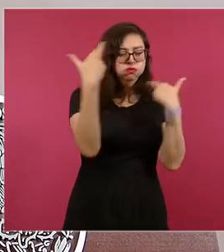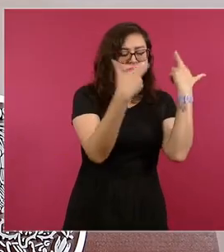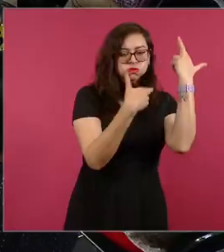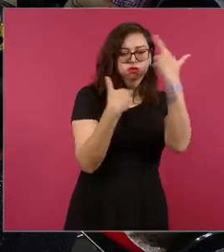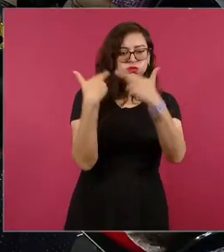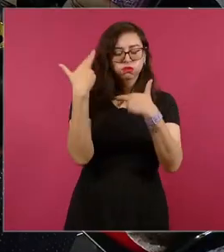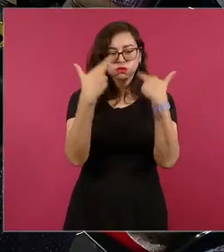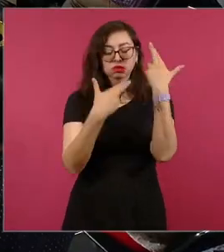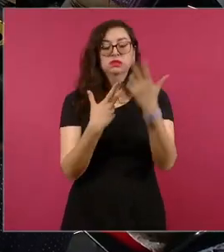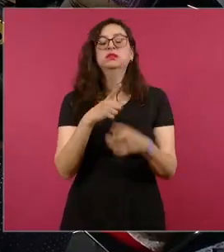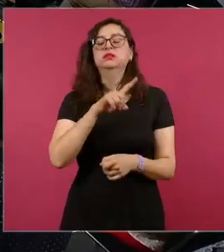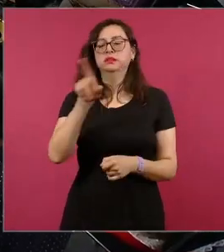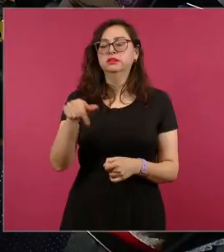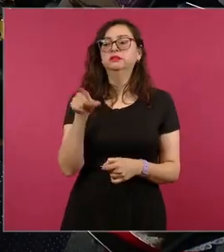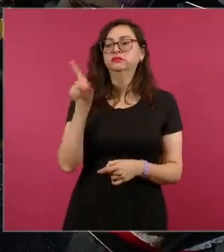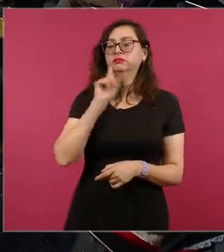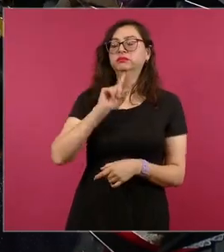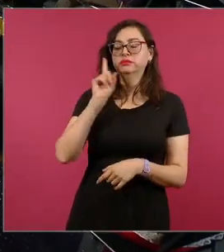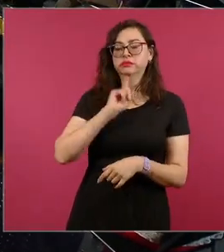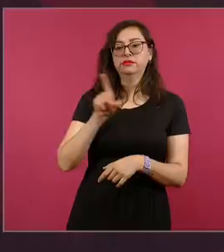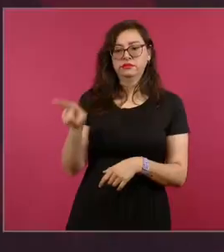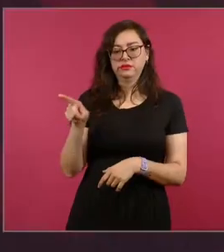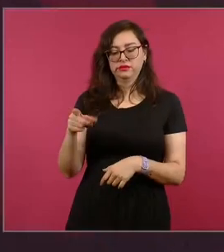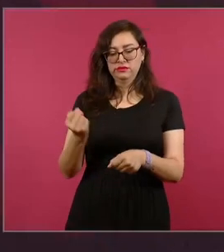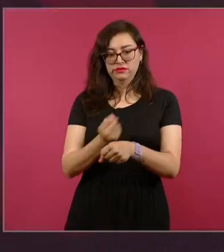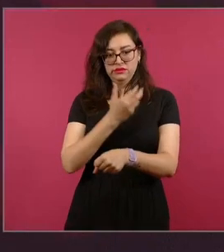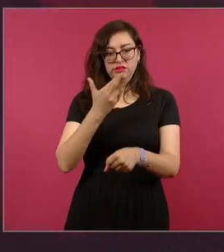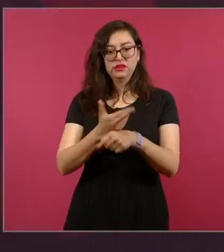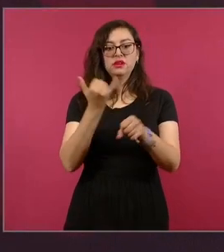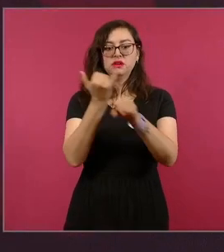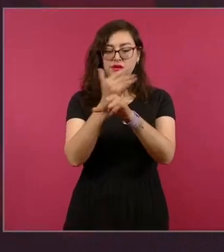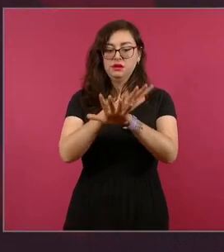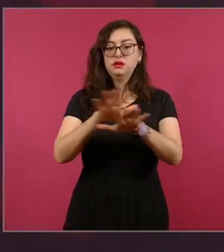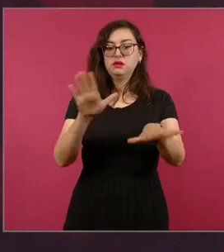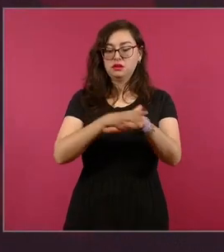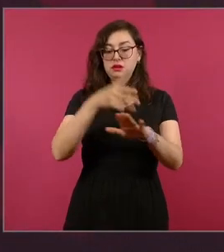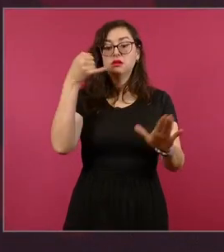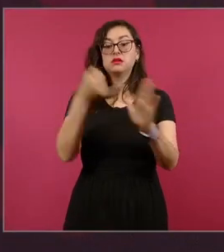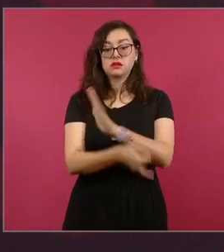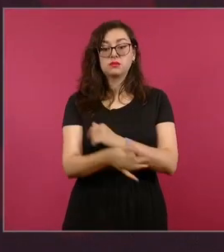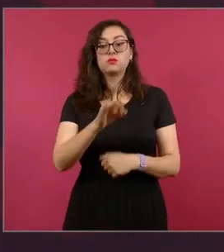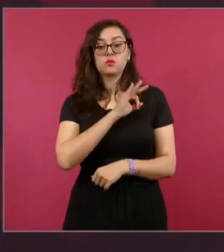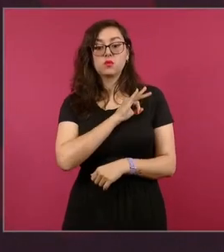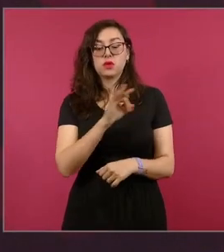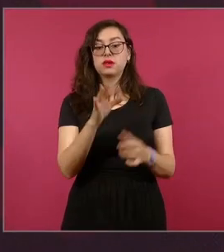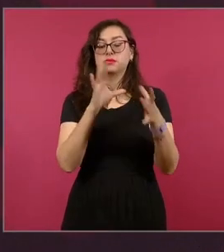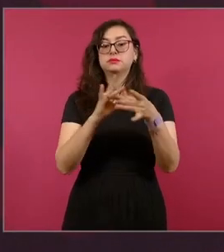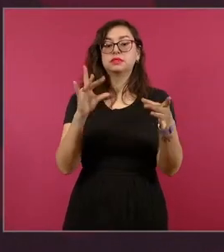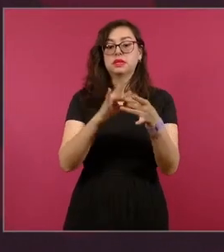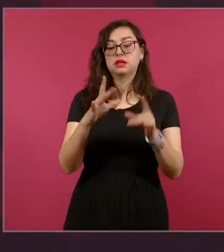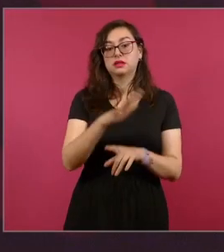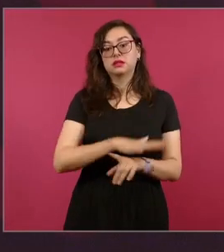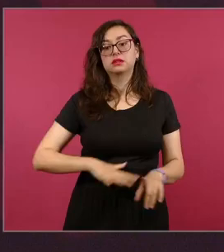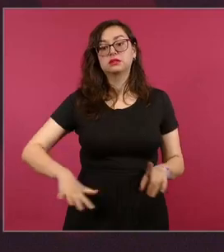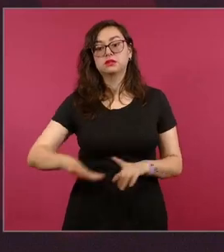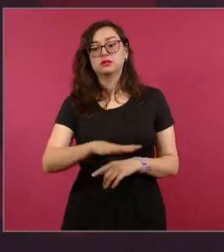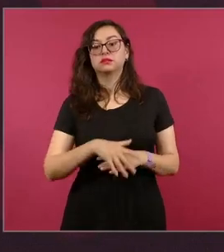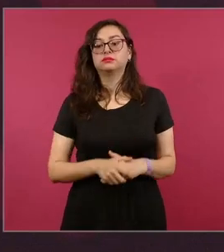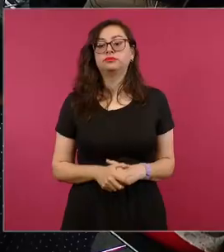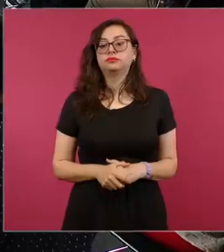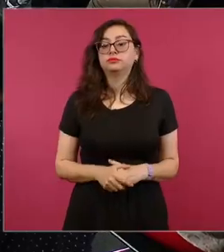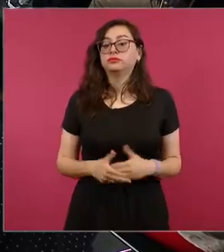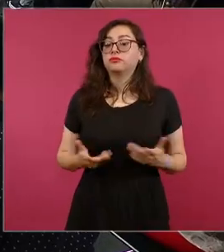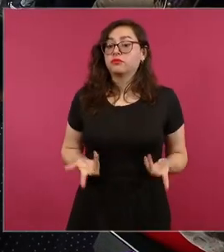y ella puede informarles de la situación que prevalece en Texas. ¿Va a informar sobre